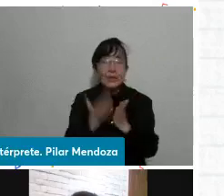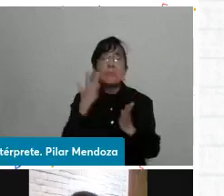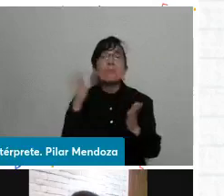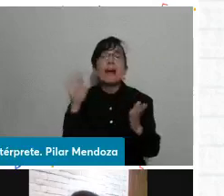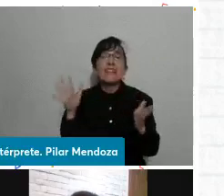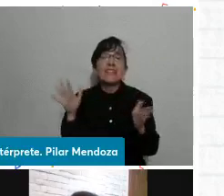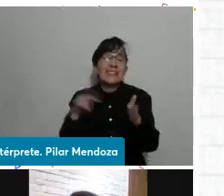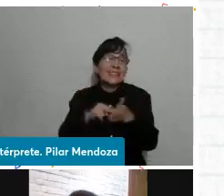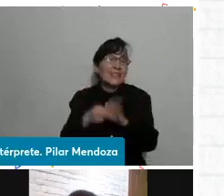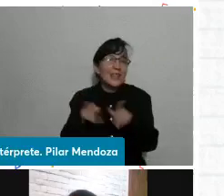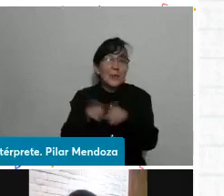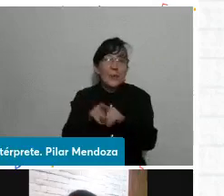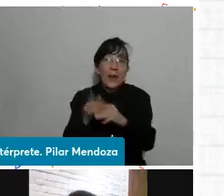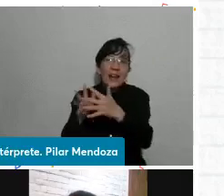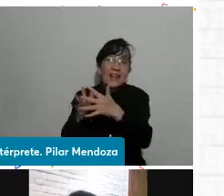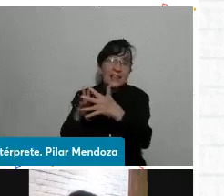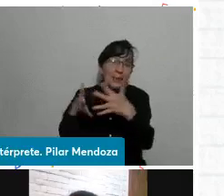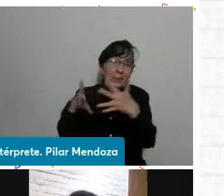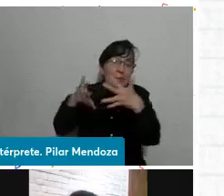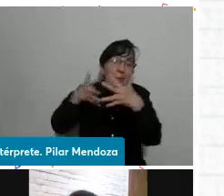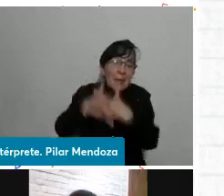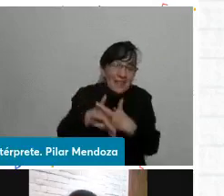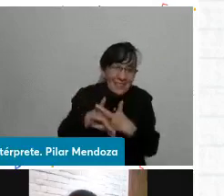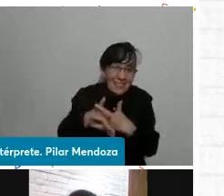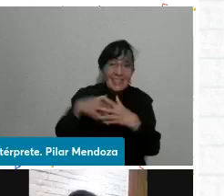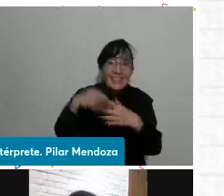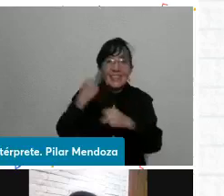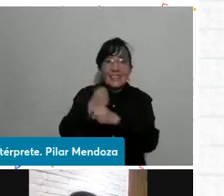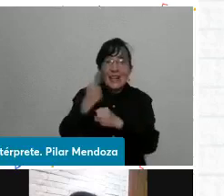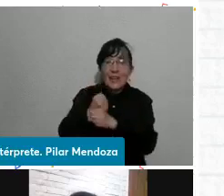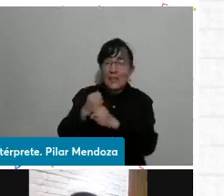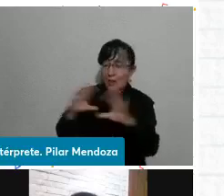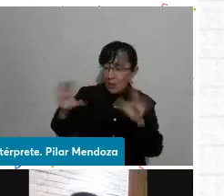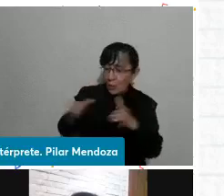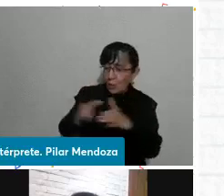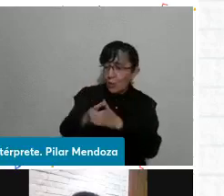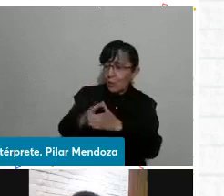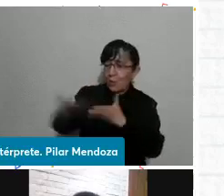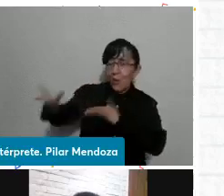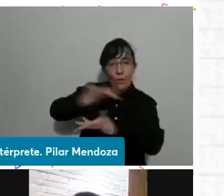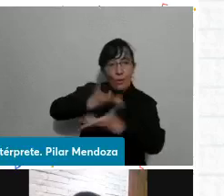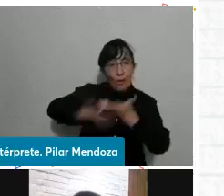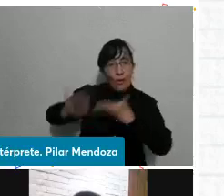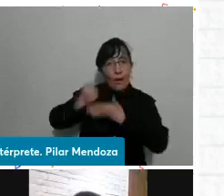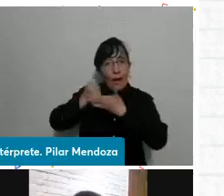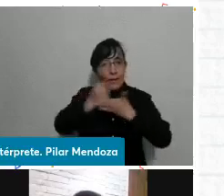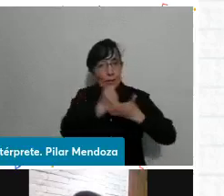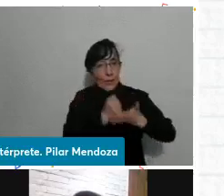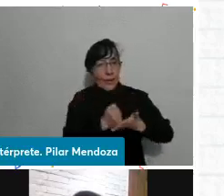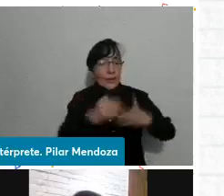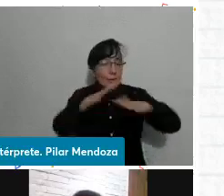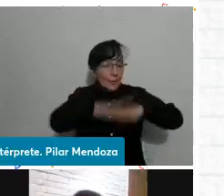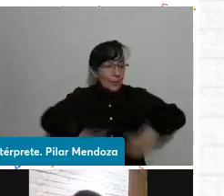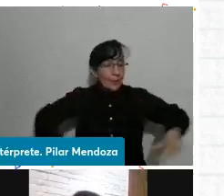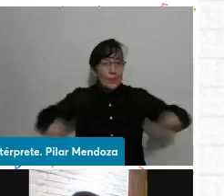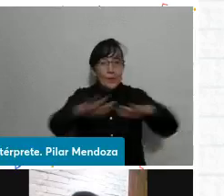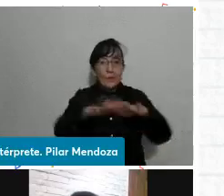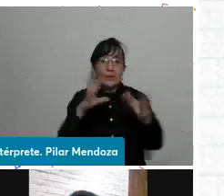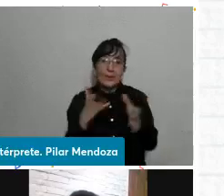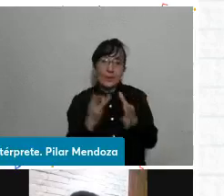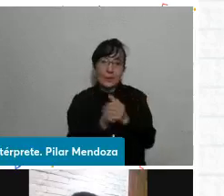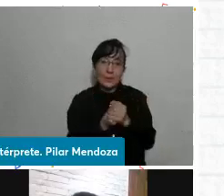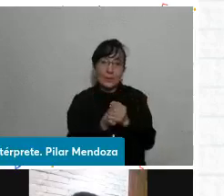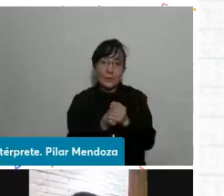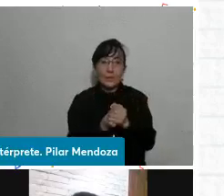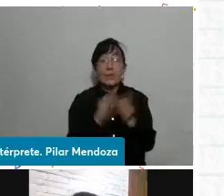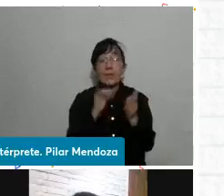la colaboración, el trabajo en equipo y un ambiente realmente inclusivo. Para eso se hacen